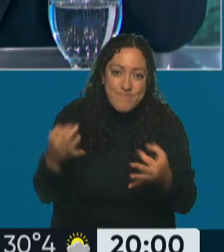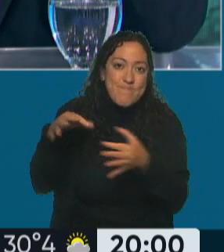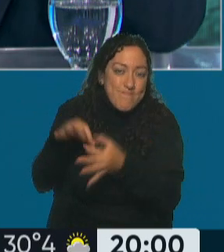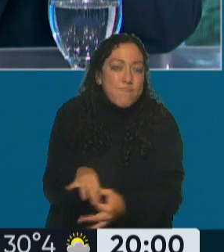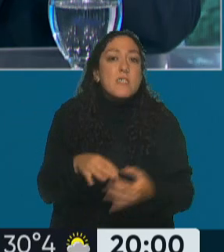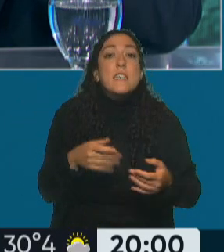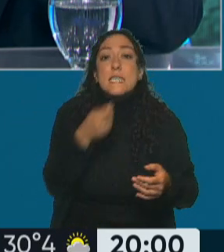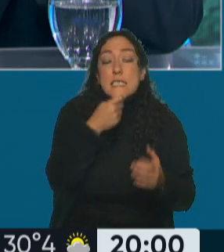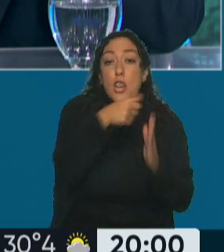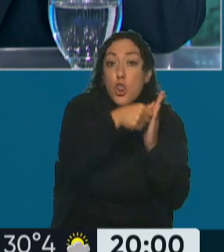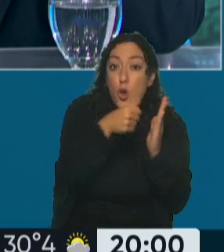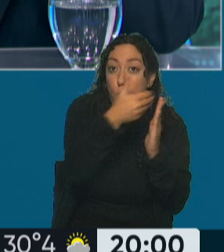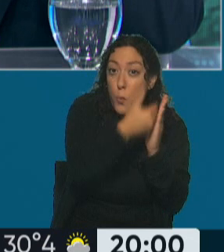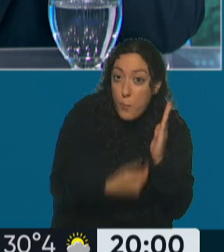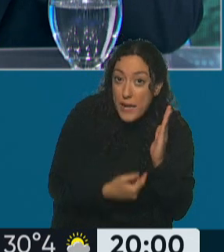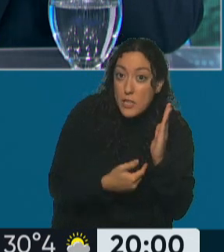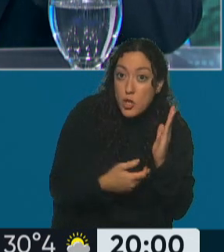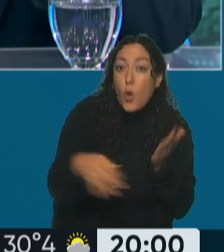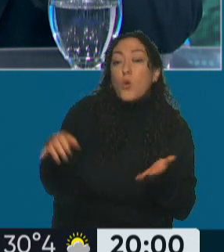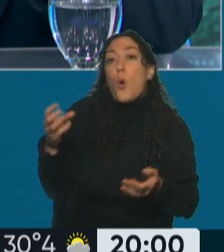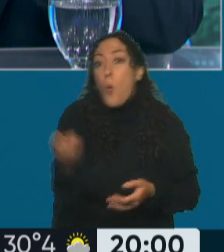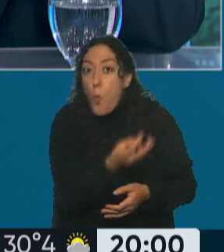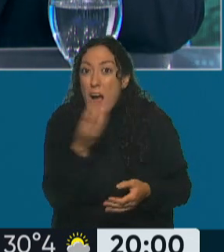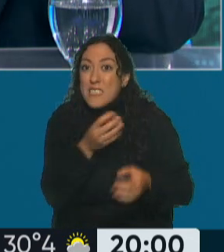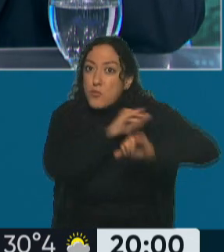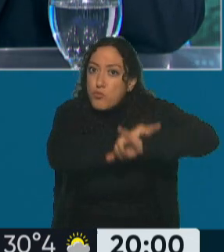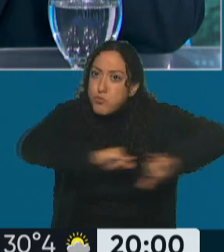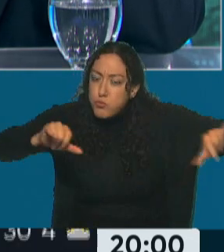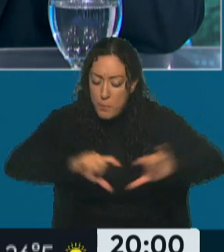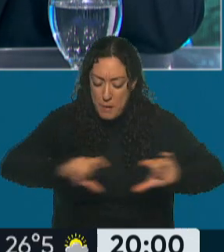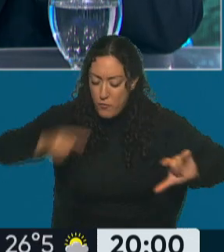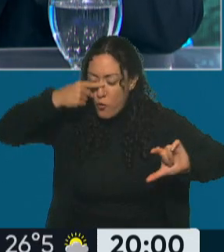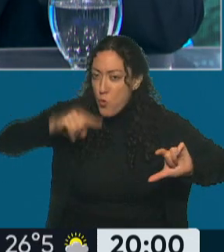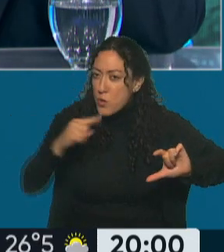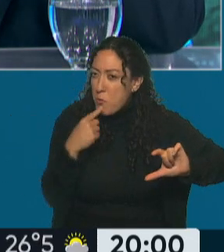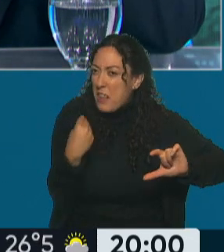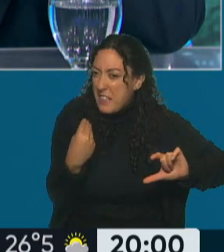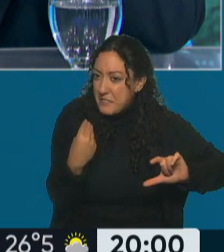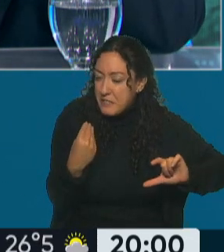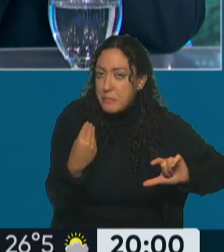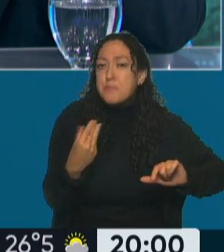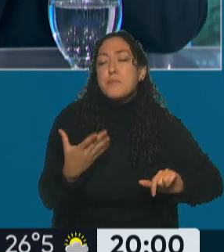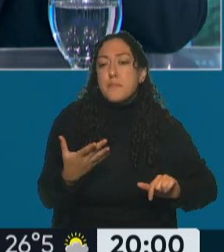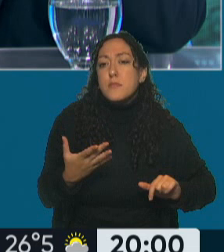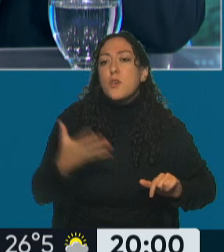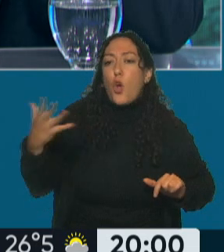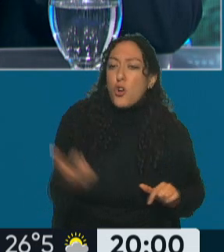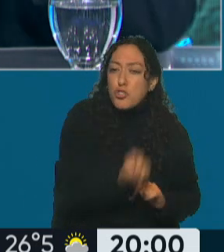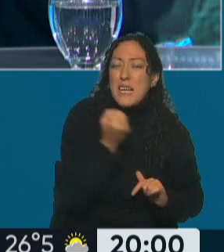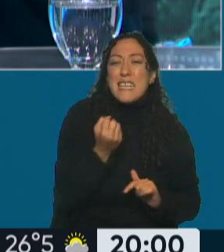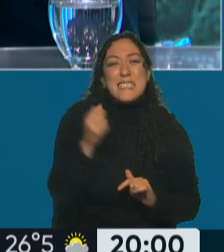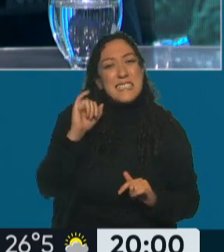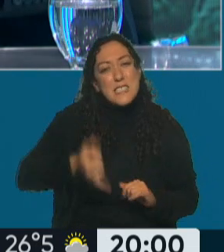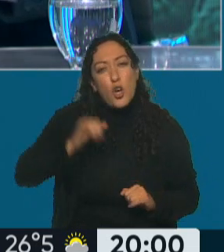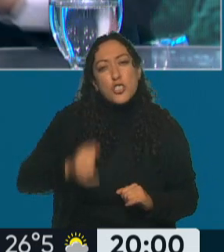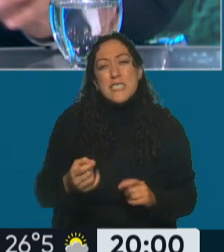salen directamente de Washington, aparece este párrafo final de que es necesario conseguir el